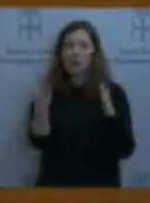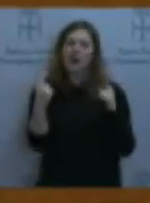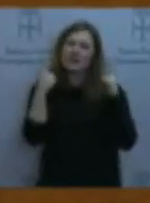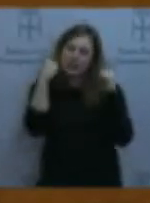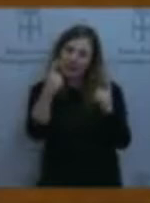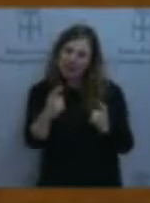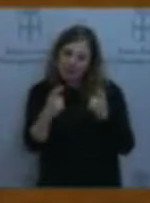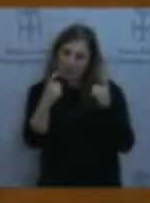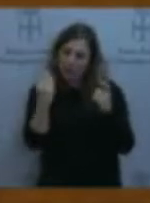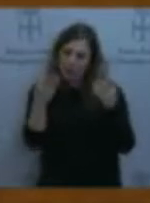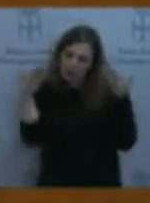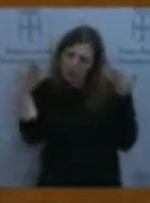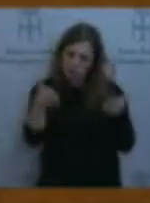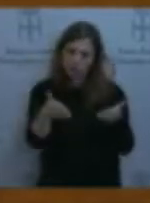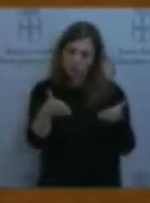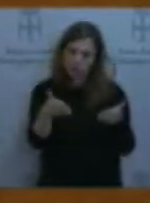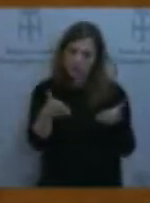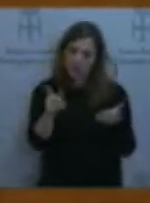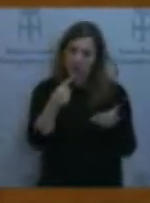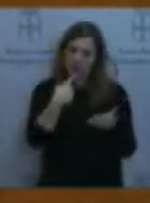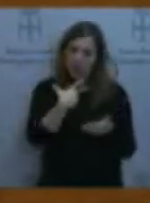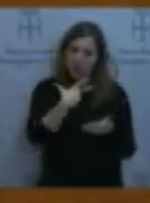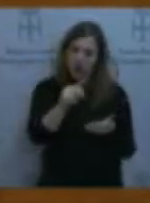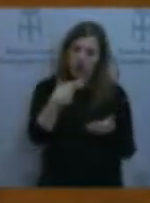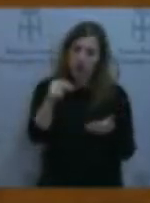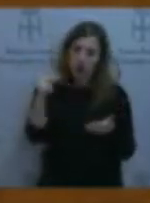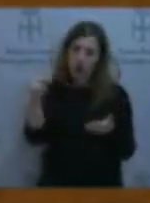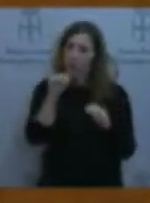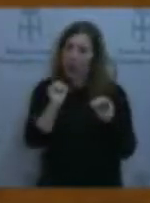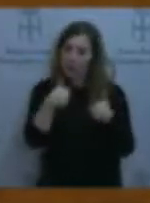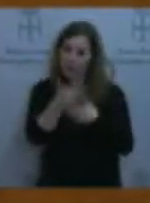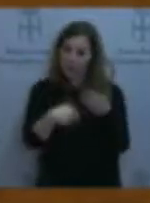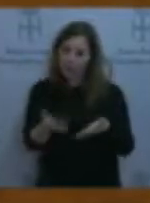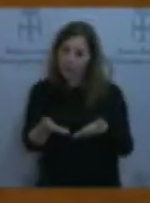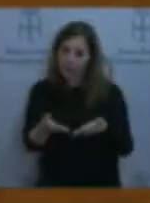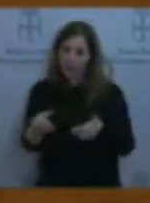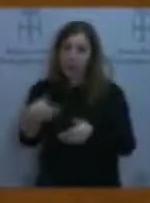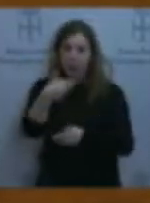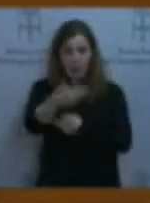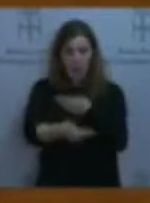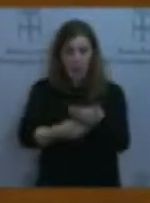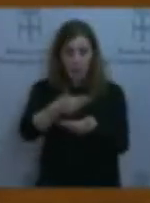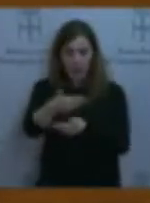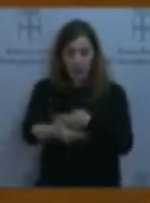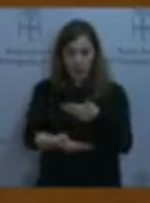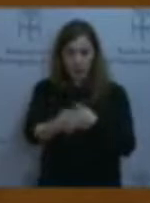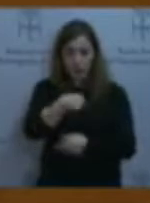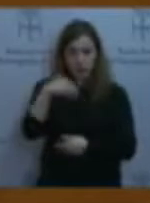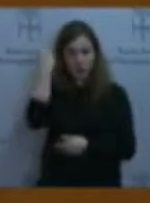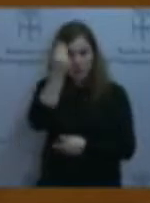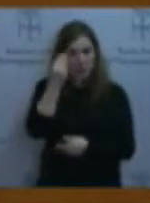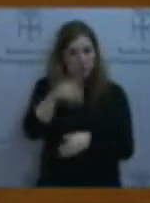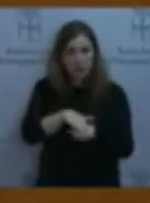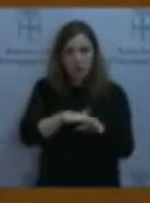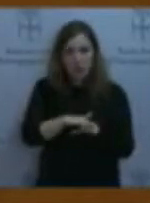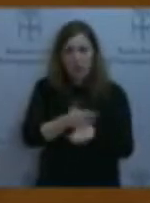negaron a poner en marcha esto, a poner en marcha ese proceso que nos creíamos que era fundamental mandar el mensaje a la